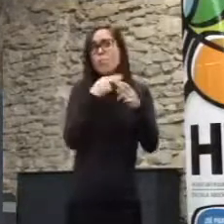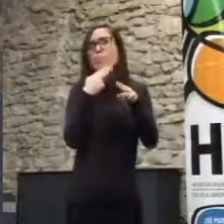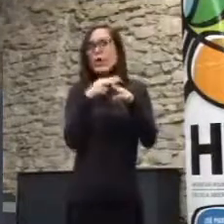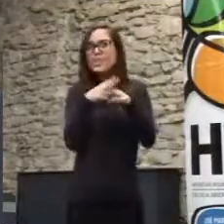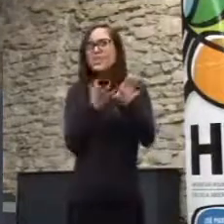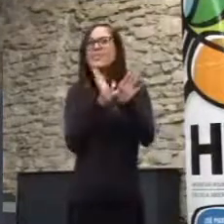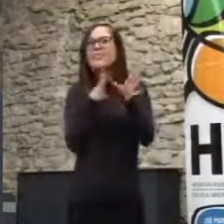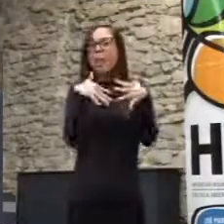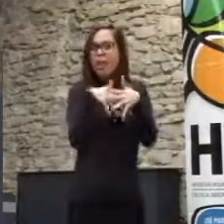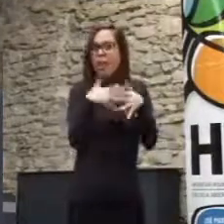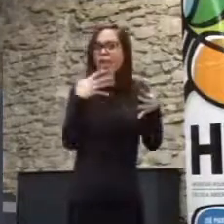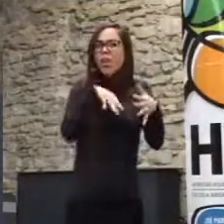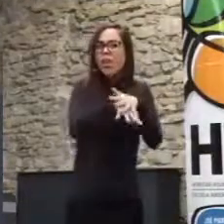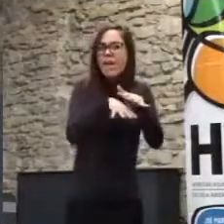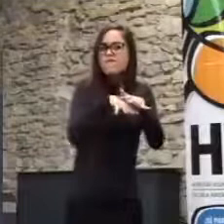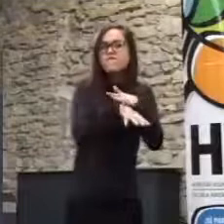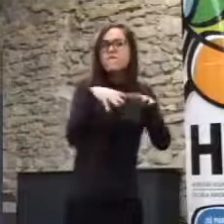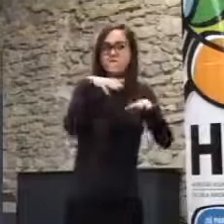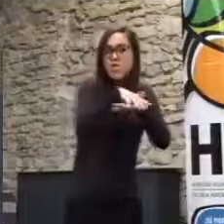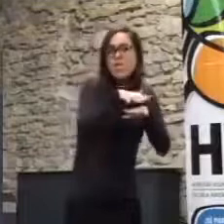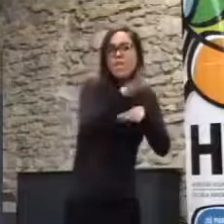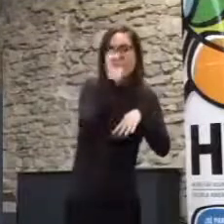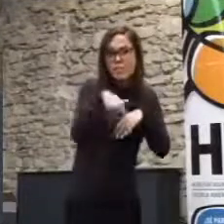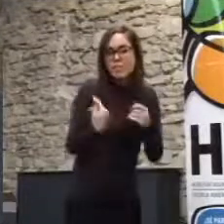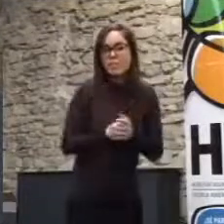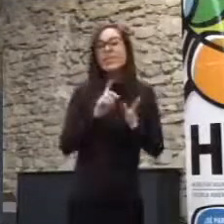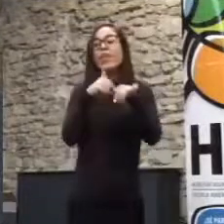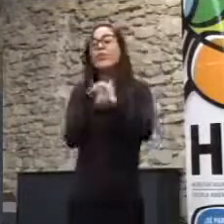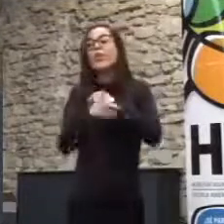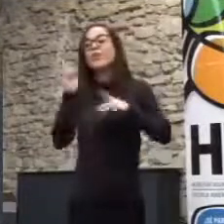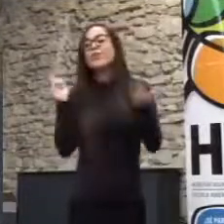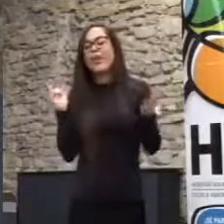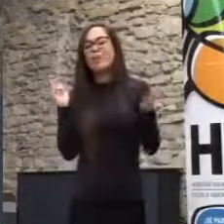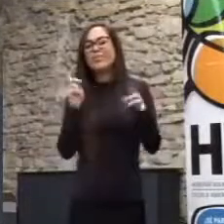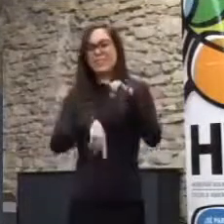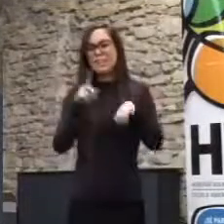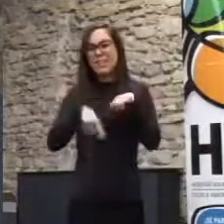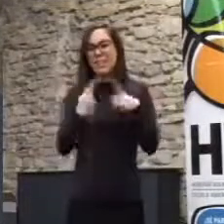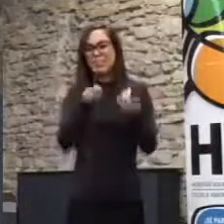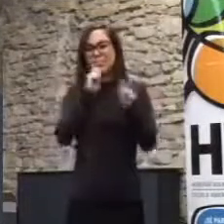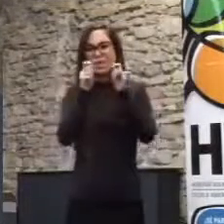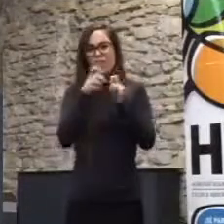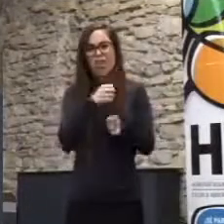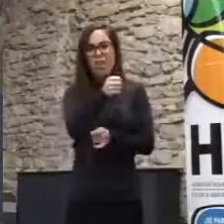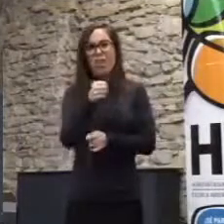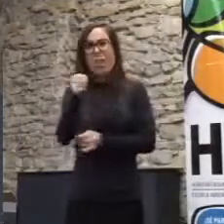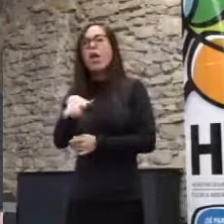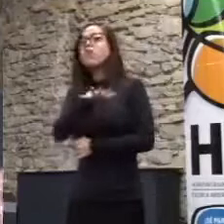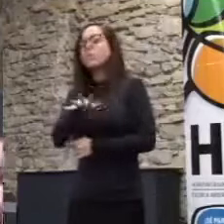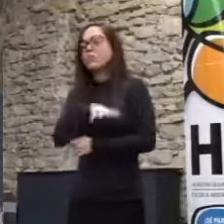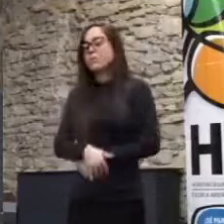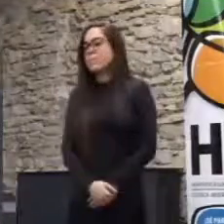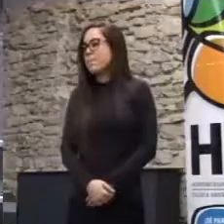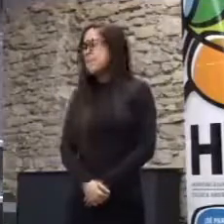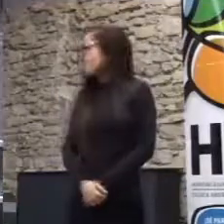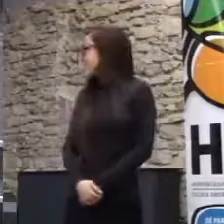ver luego en la línea editorial y en la elección de a qué rueda de prensa vas y a qué rueda de prensa no vas. Hombre, yo creo que es mucho decir, ¿eh?